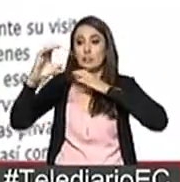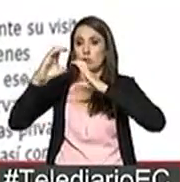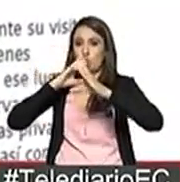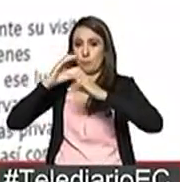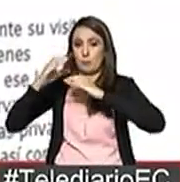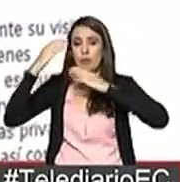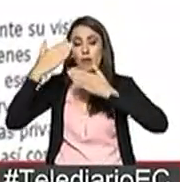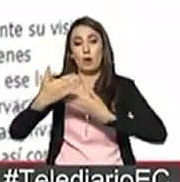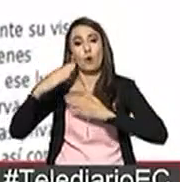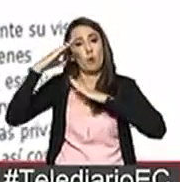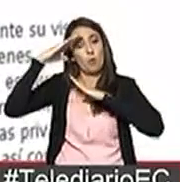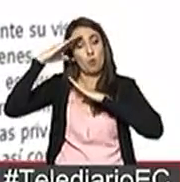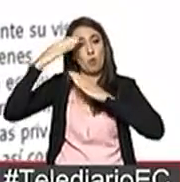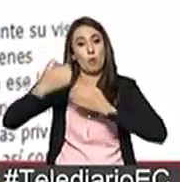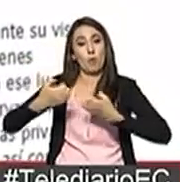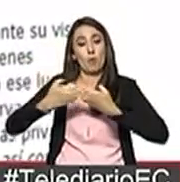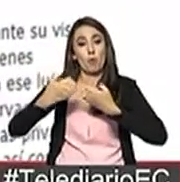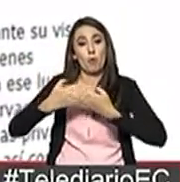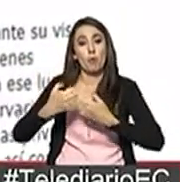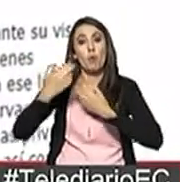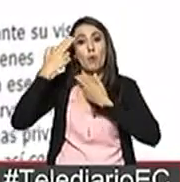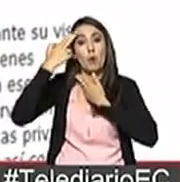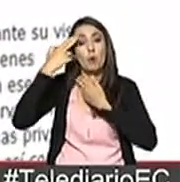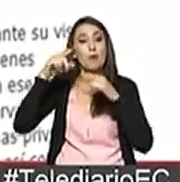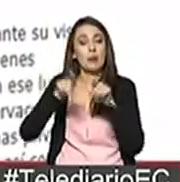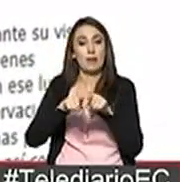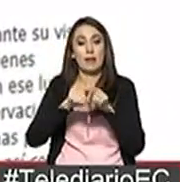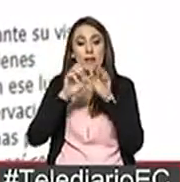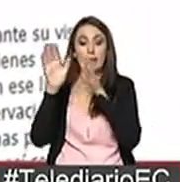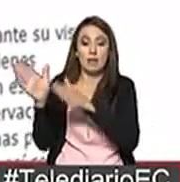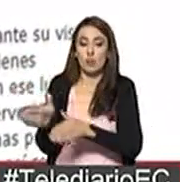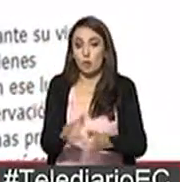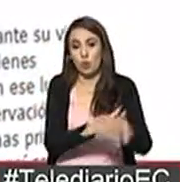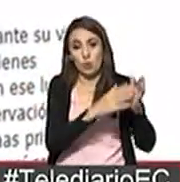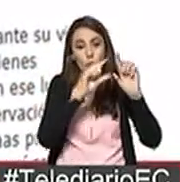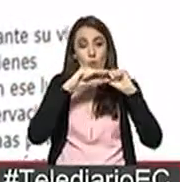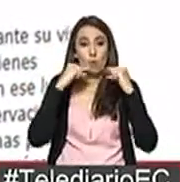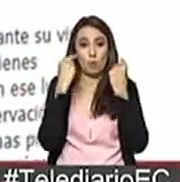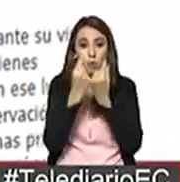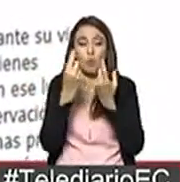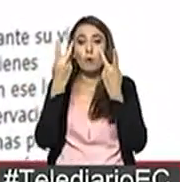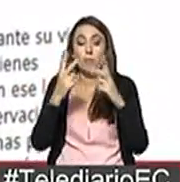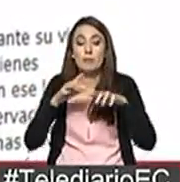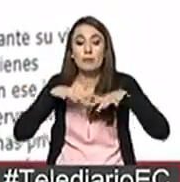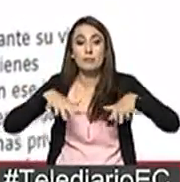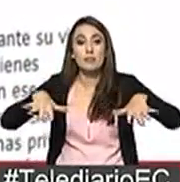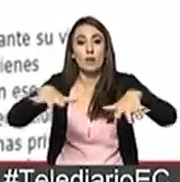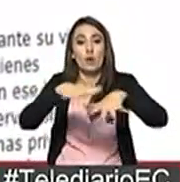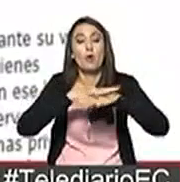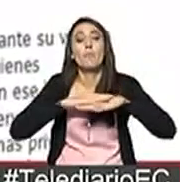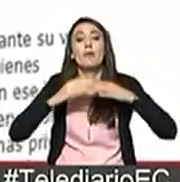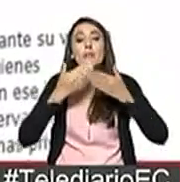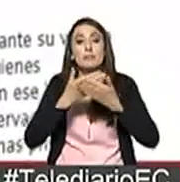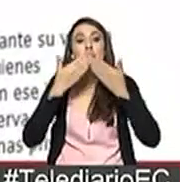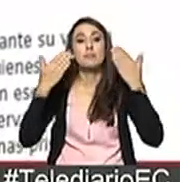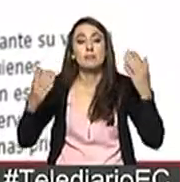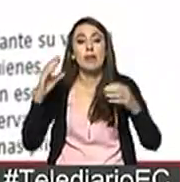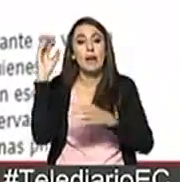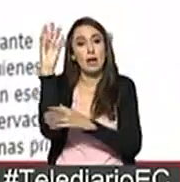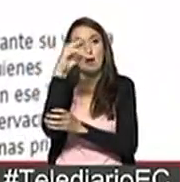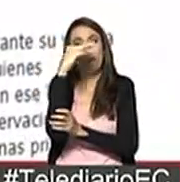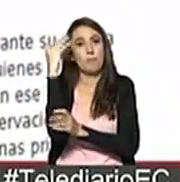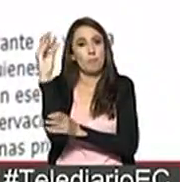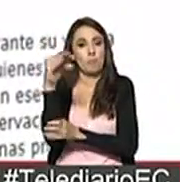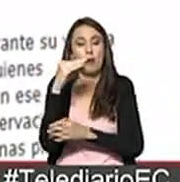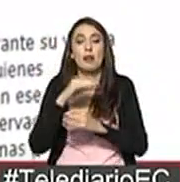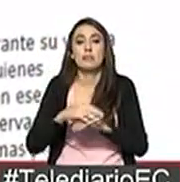de la policía y una base militar, como consecuencia de la acción violenta de grupos, llevando a la destrucción de bienes públicos como ambulancias, así